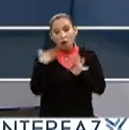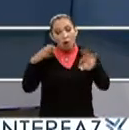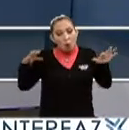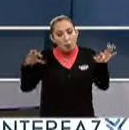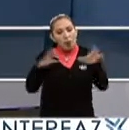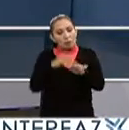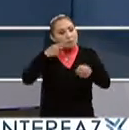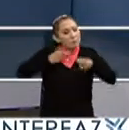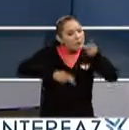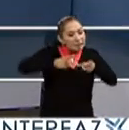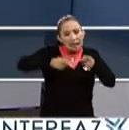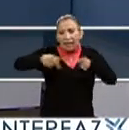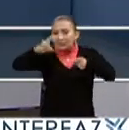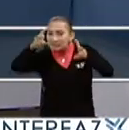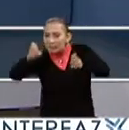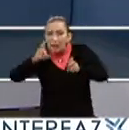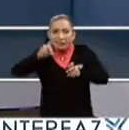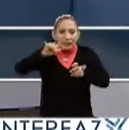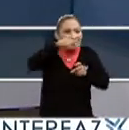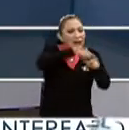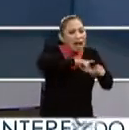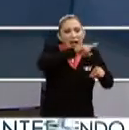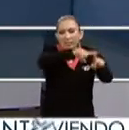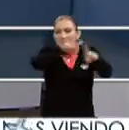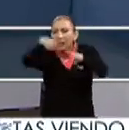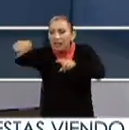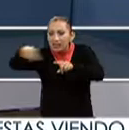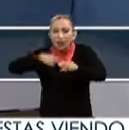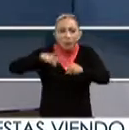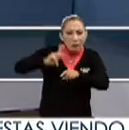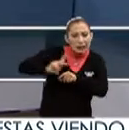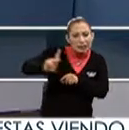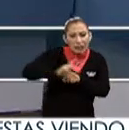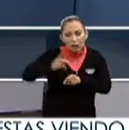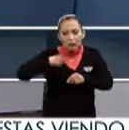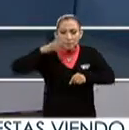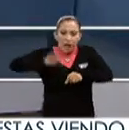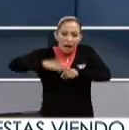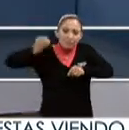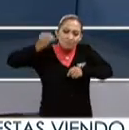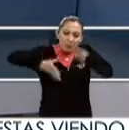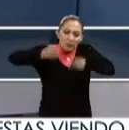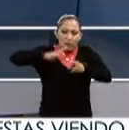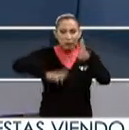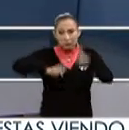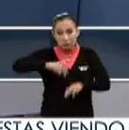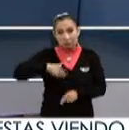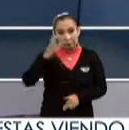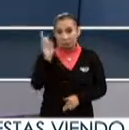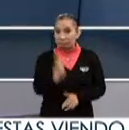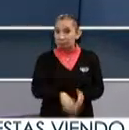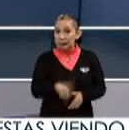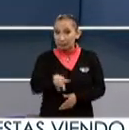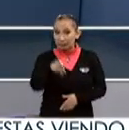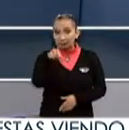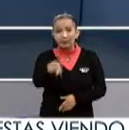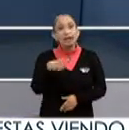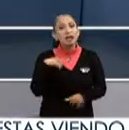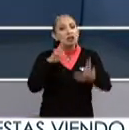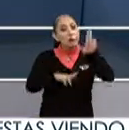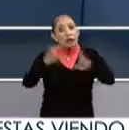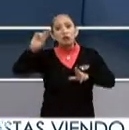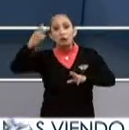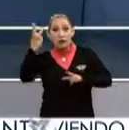ajusten, se dialogue sobre este tipo de didácticas, sobre las diferencias, las similitudes y enriquecer más a los normalistas. Exactamente. Y